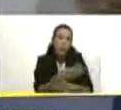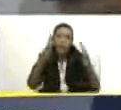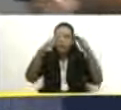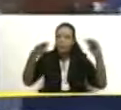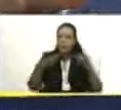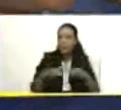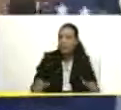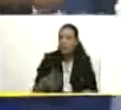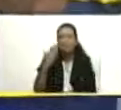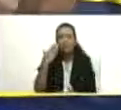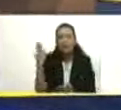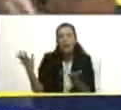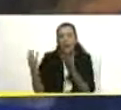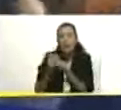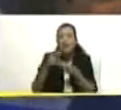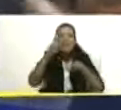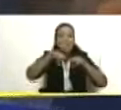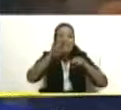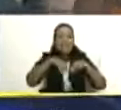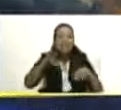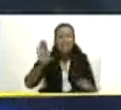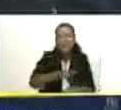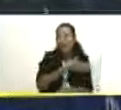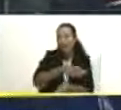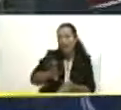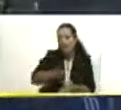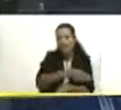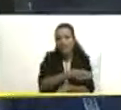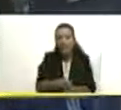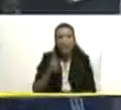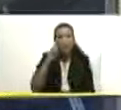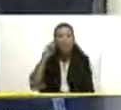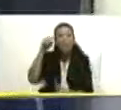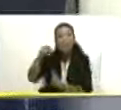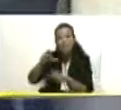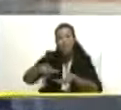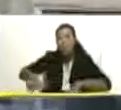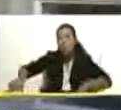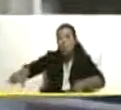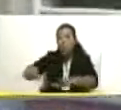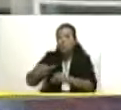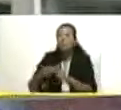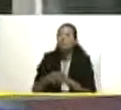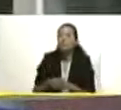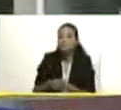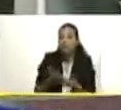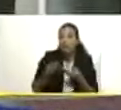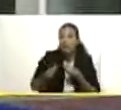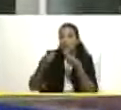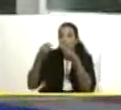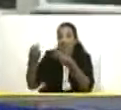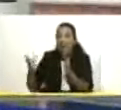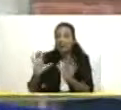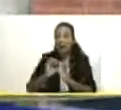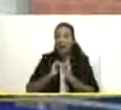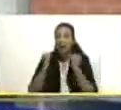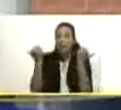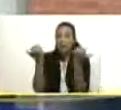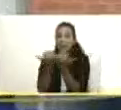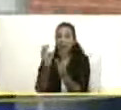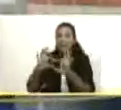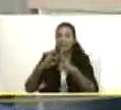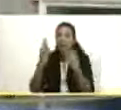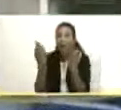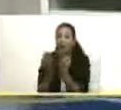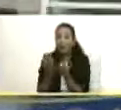villancicos, nos están acompañando los niños y nos vamos dirigiendo a entregar el apartamento a la